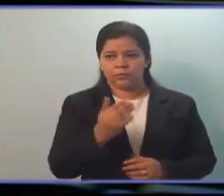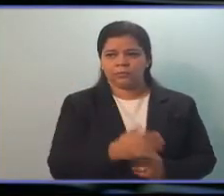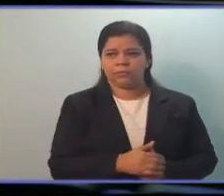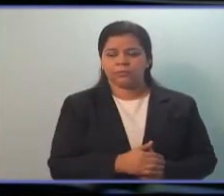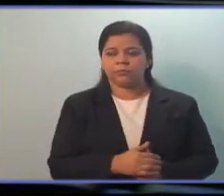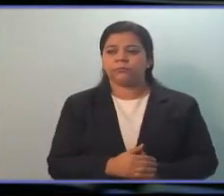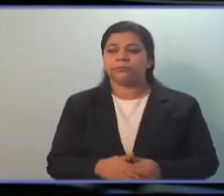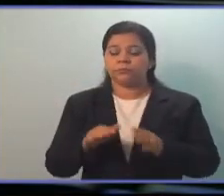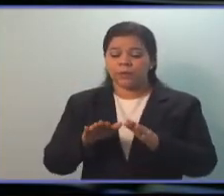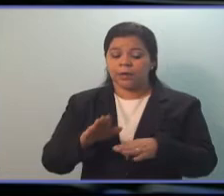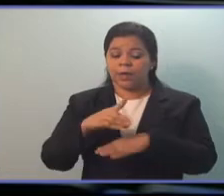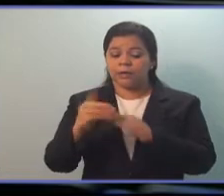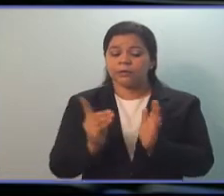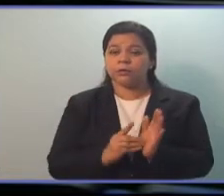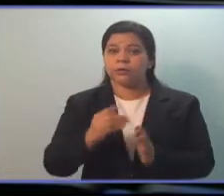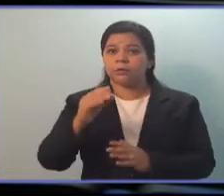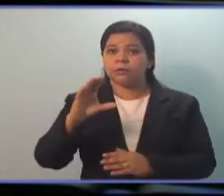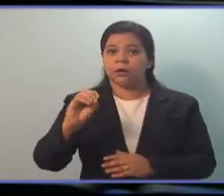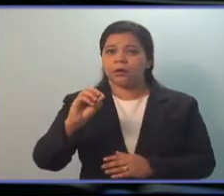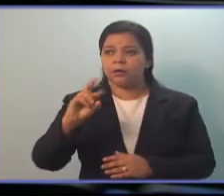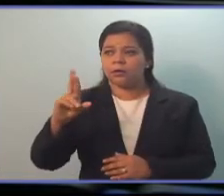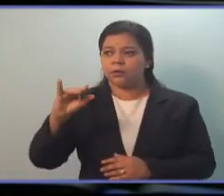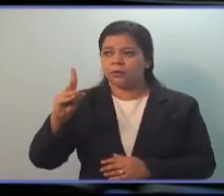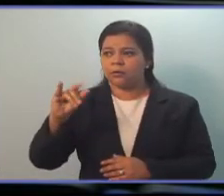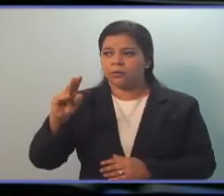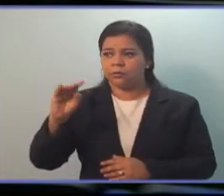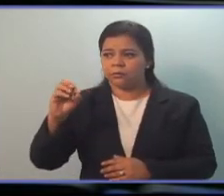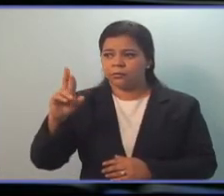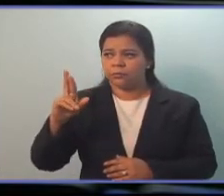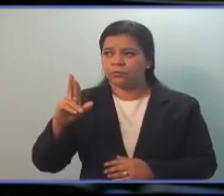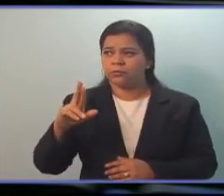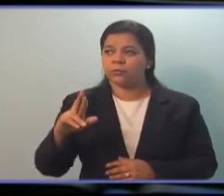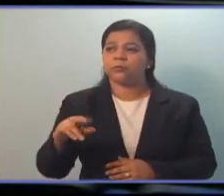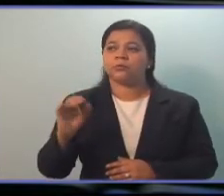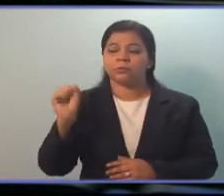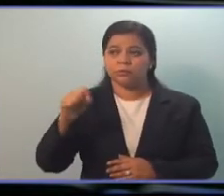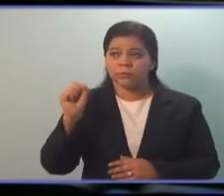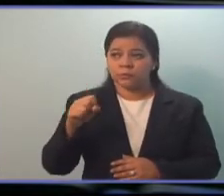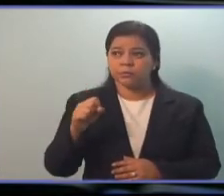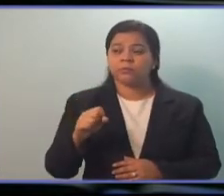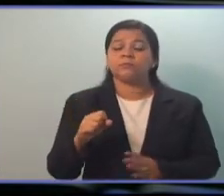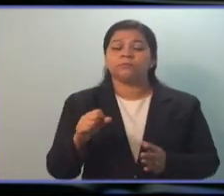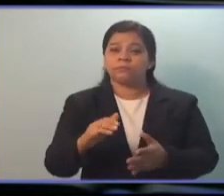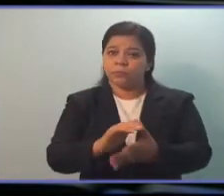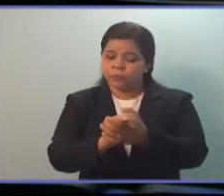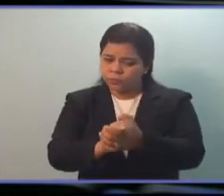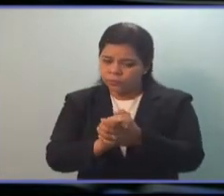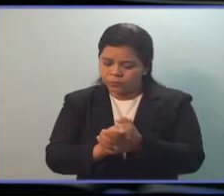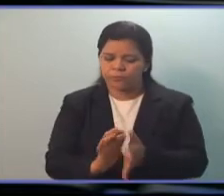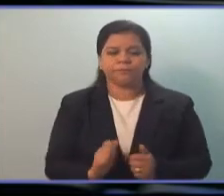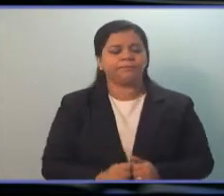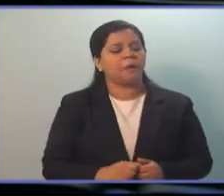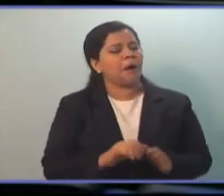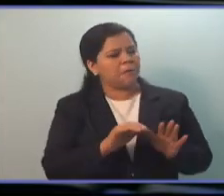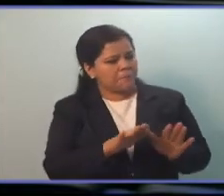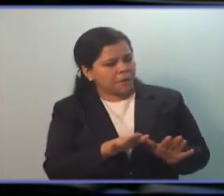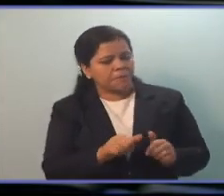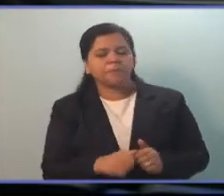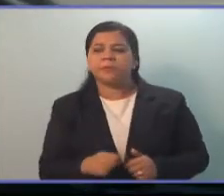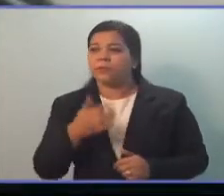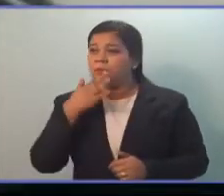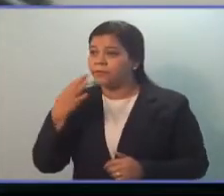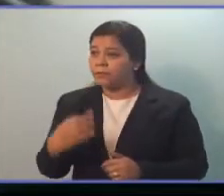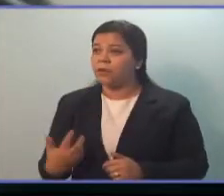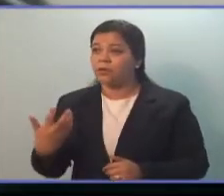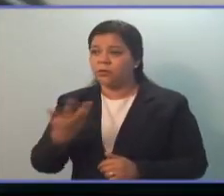Gracias, diputado coordinador. Buenos días nuevamente, doctor. Buenos días, licenciado. Un gusto. Gracias. La verdad que como